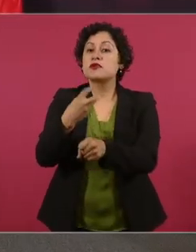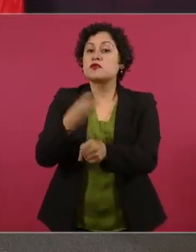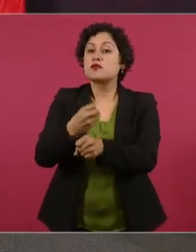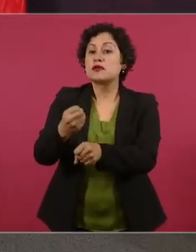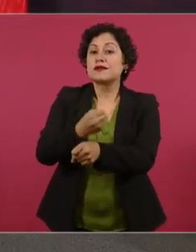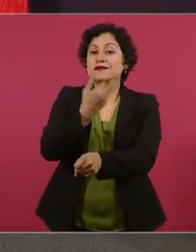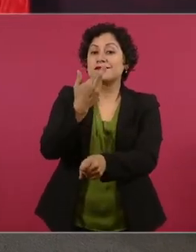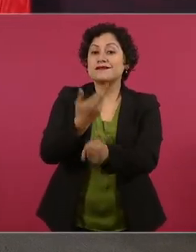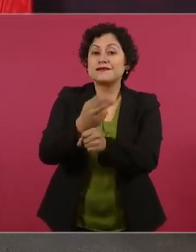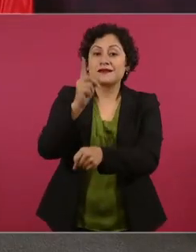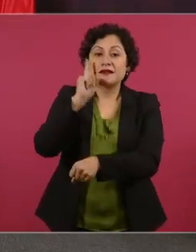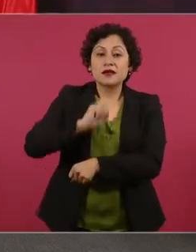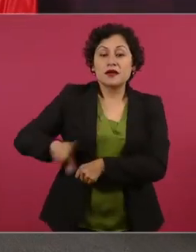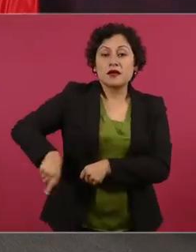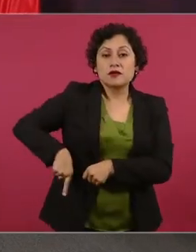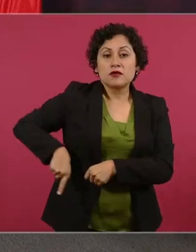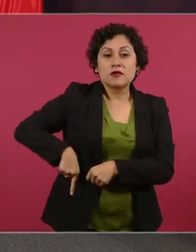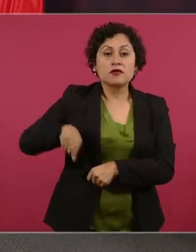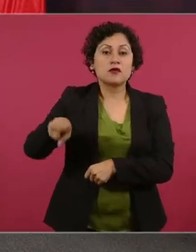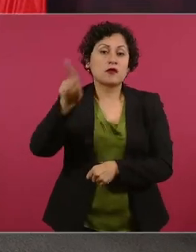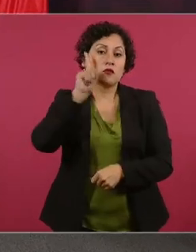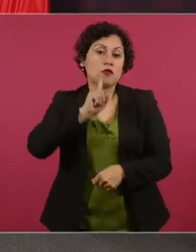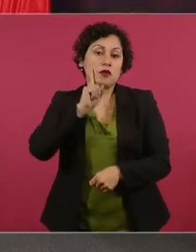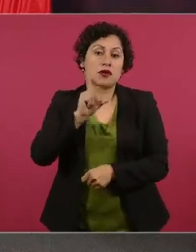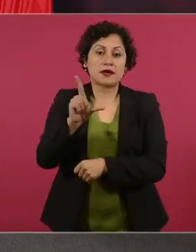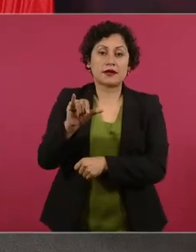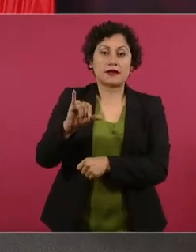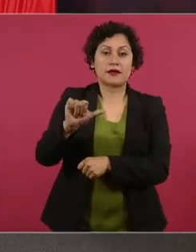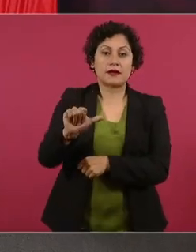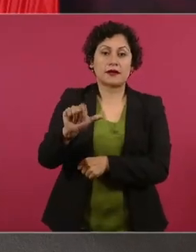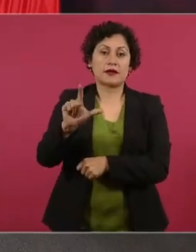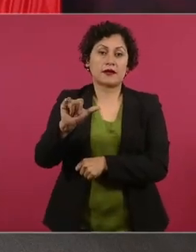es la señora Lía Limón.